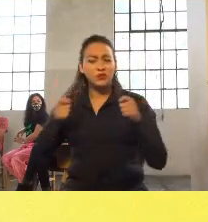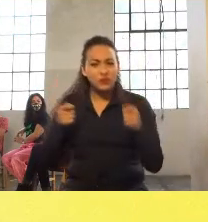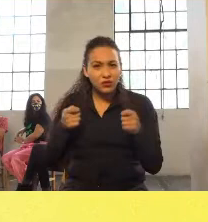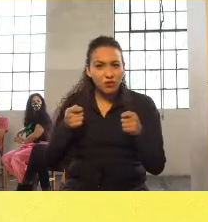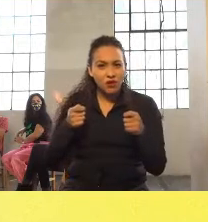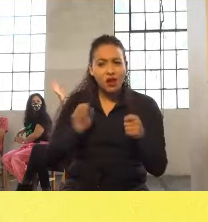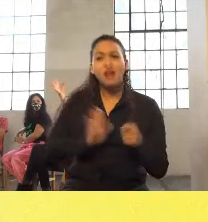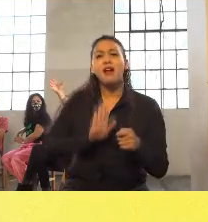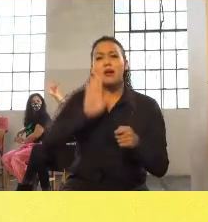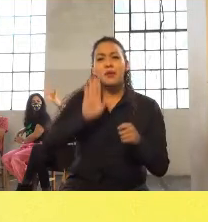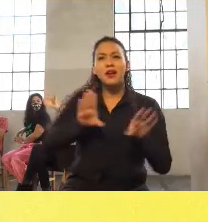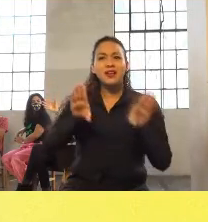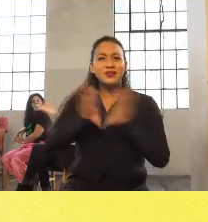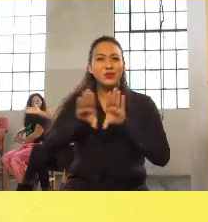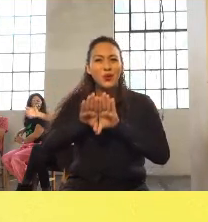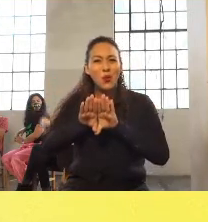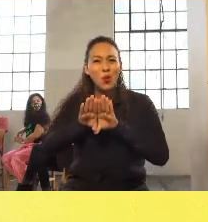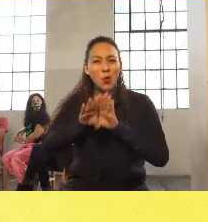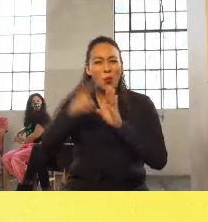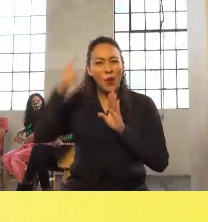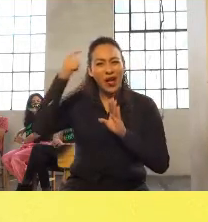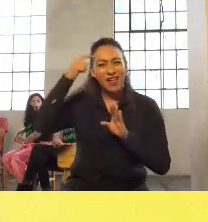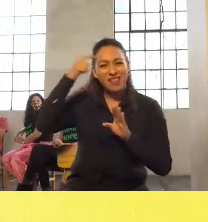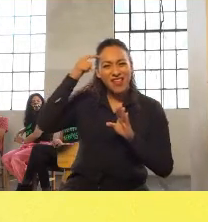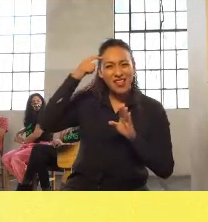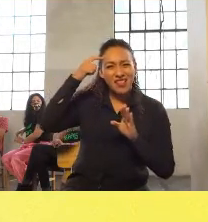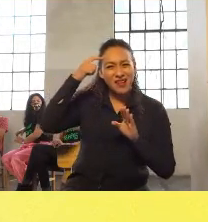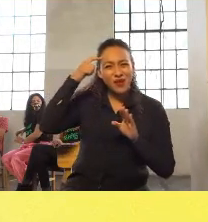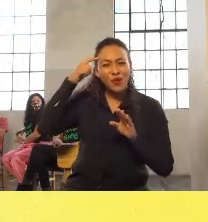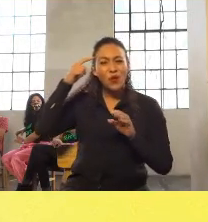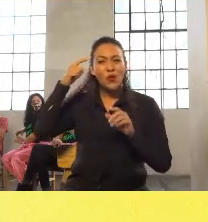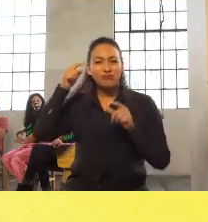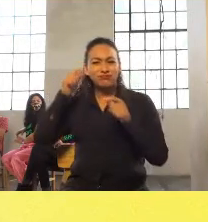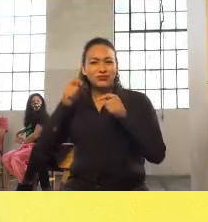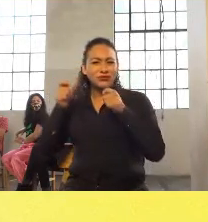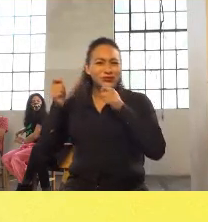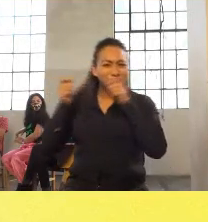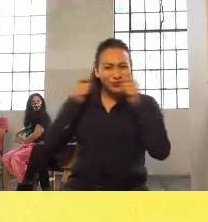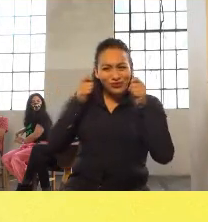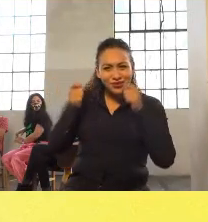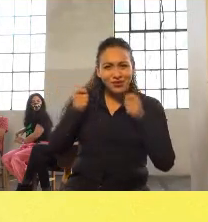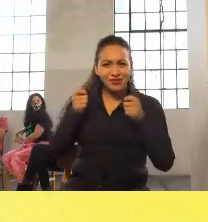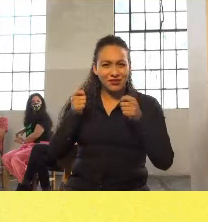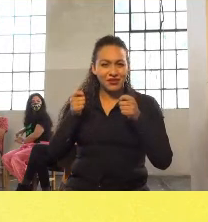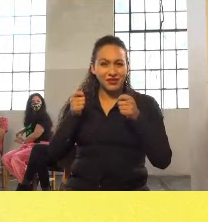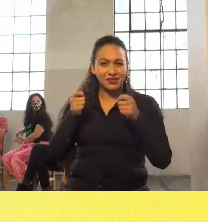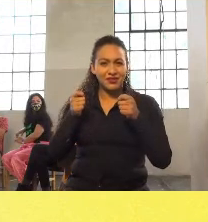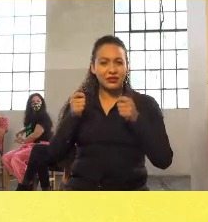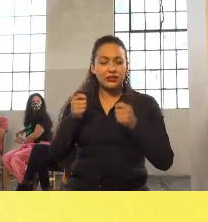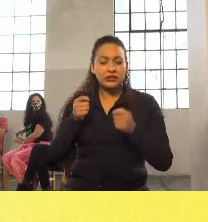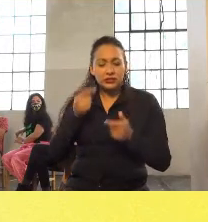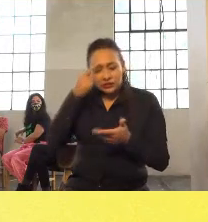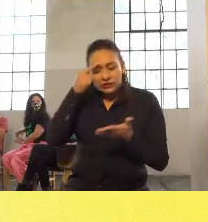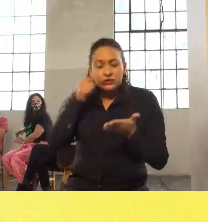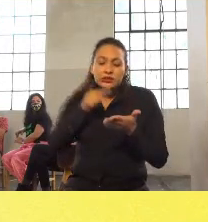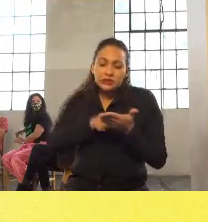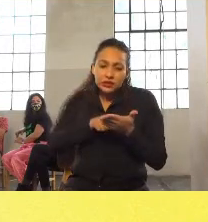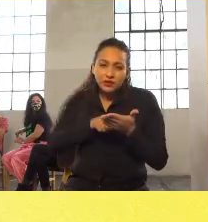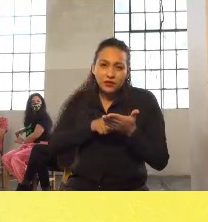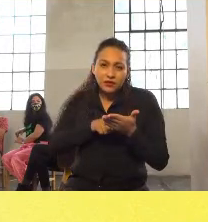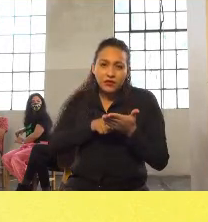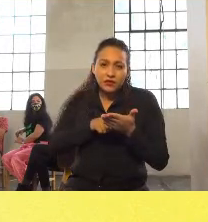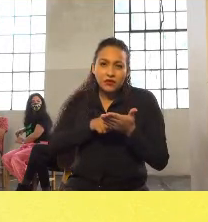elefante blanco ahí estorbando, irrumpiendo en el paisaje. Yo creo que hay dos formas